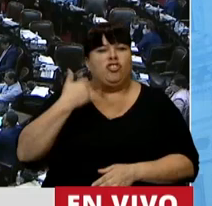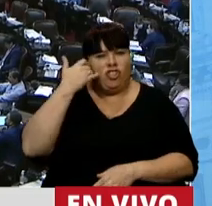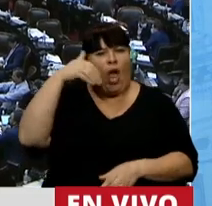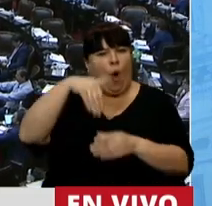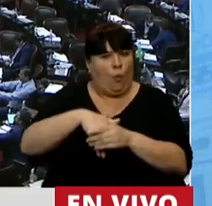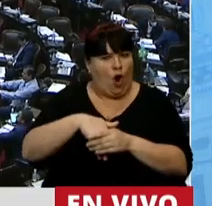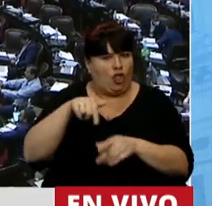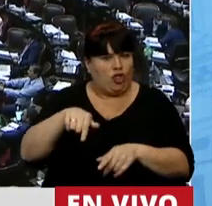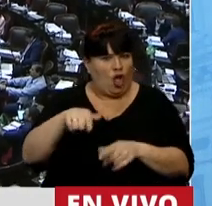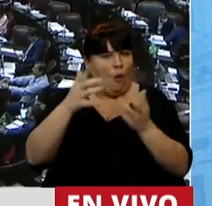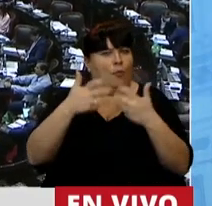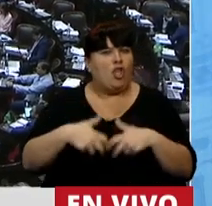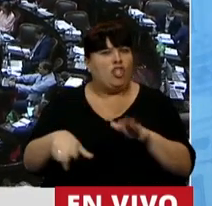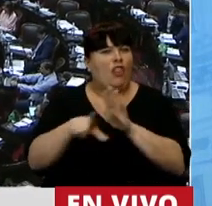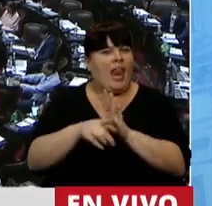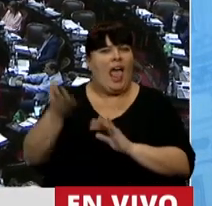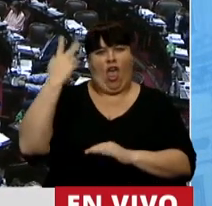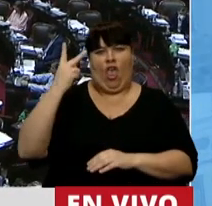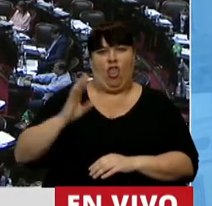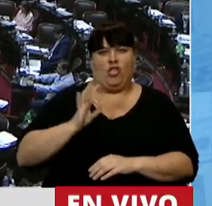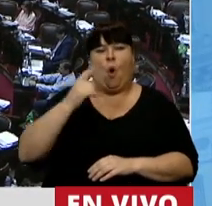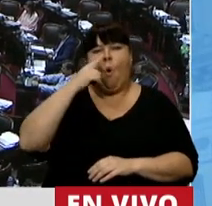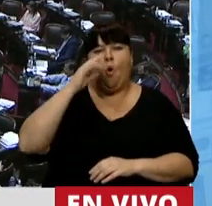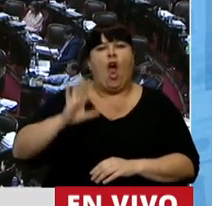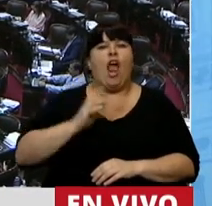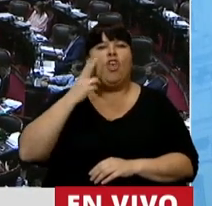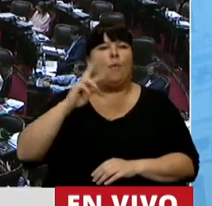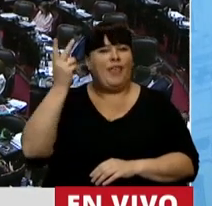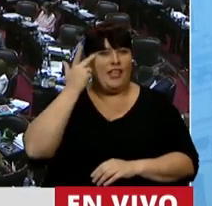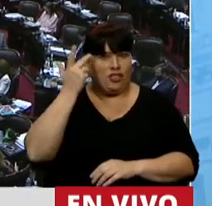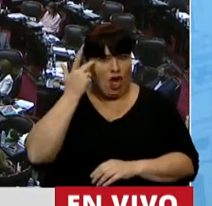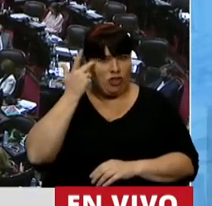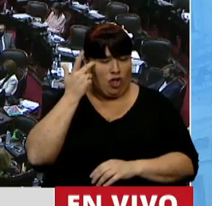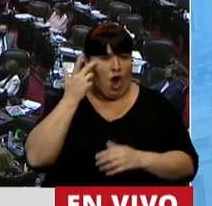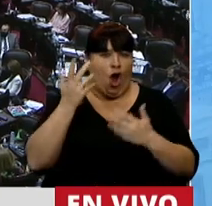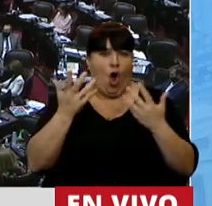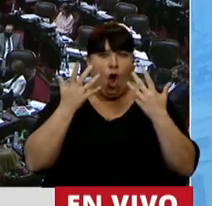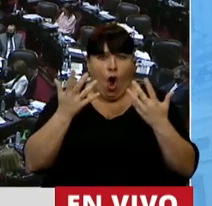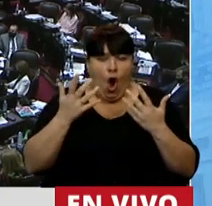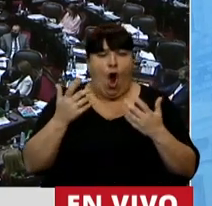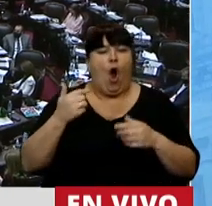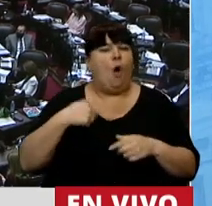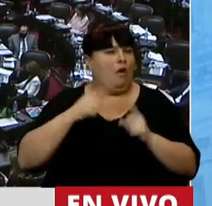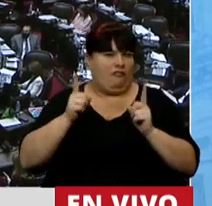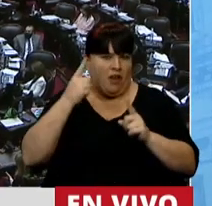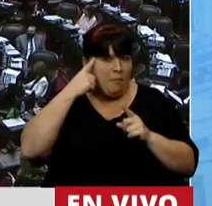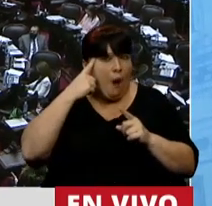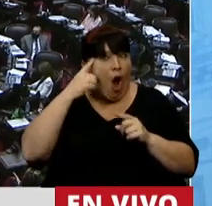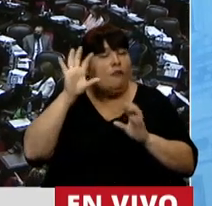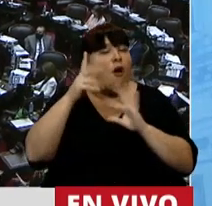voté este proyecto de ley hace 2 años, en junio de 2018, y obviamente mis convicciones siguen